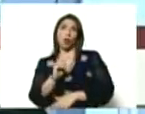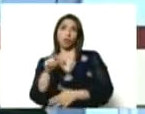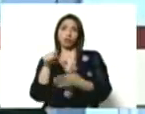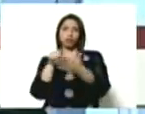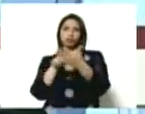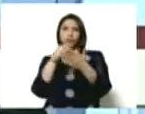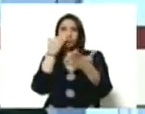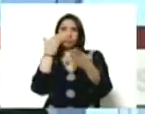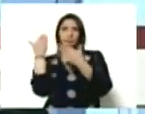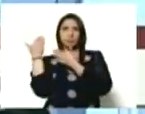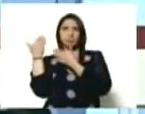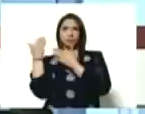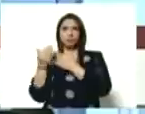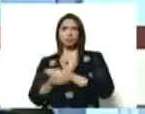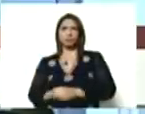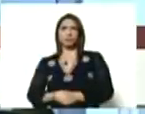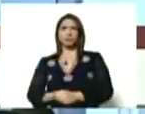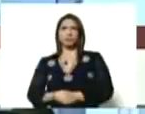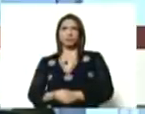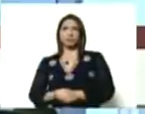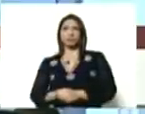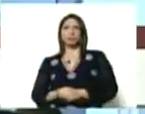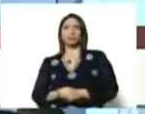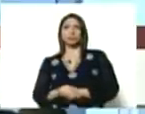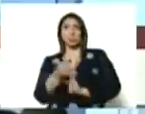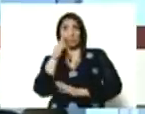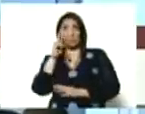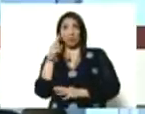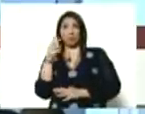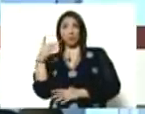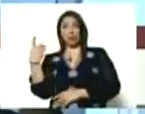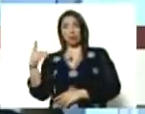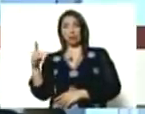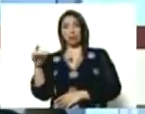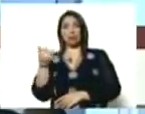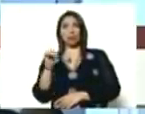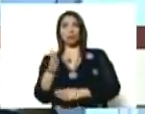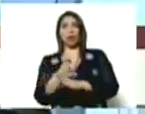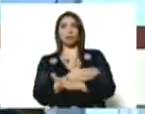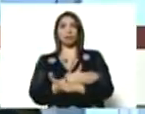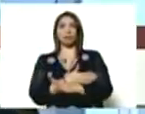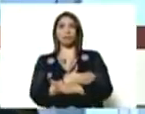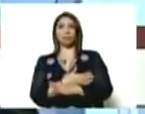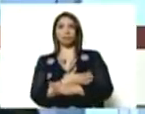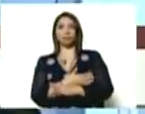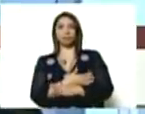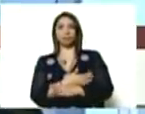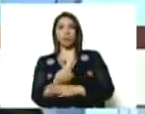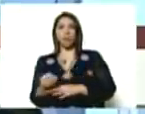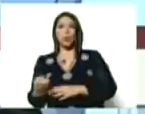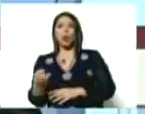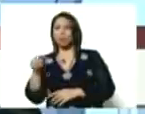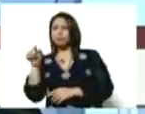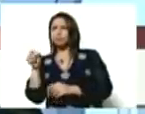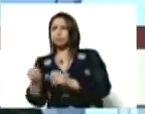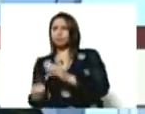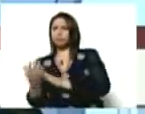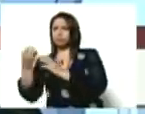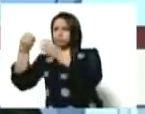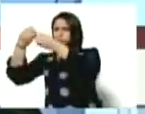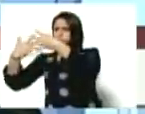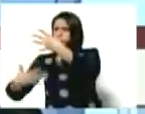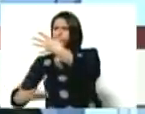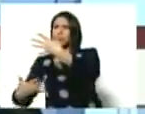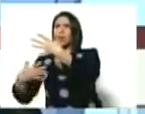las tarjetas del partido de su preferencia. Del lado derecho habrá un preview donde se desplegará las opciones que está escogiendo y, si